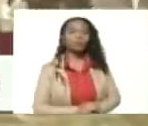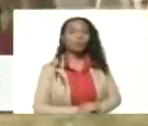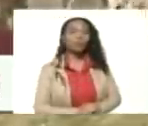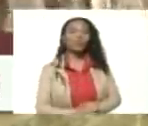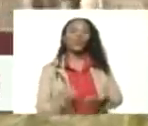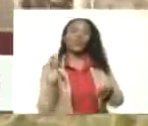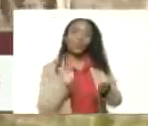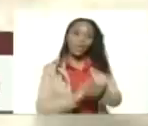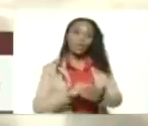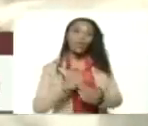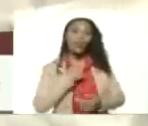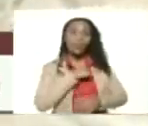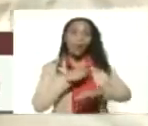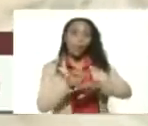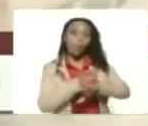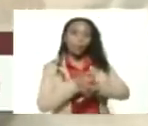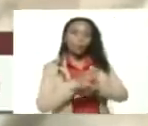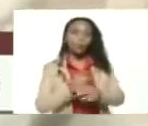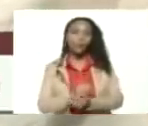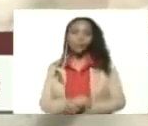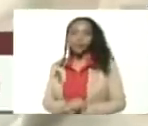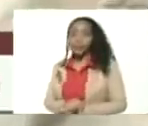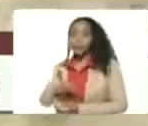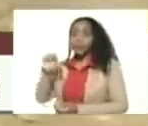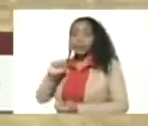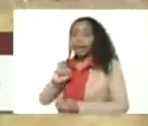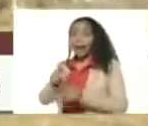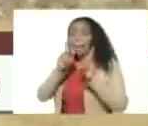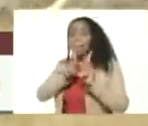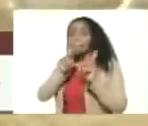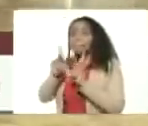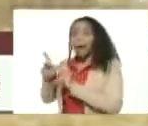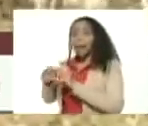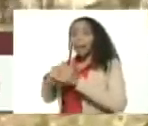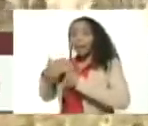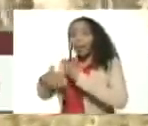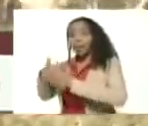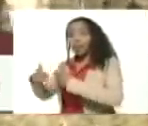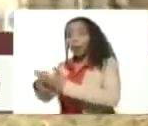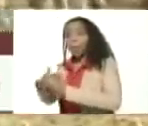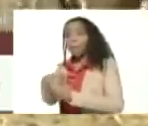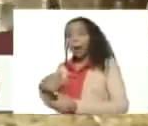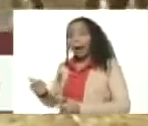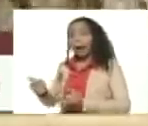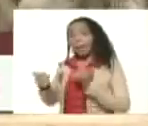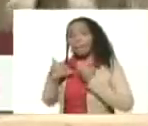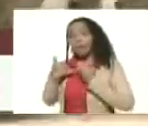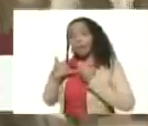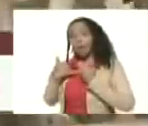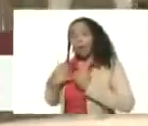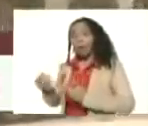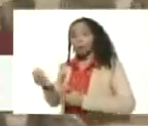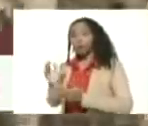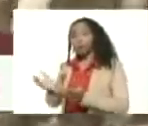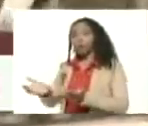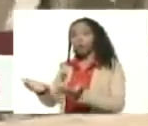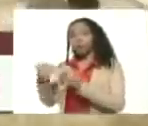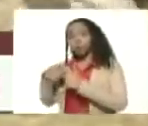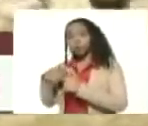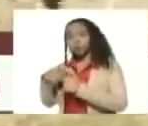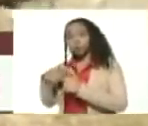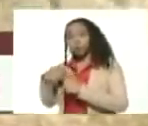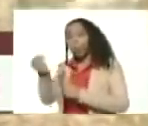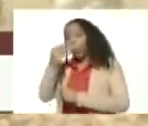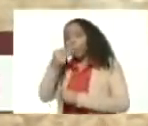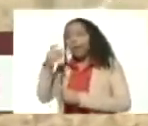Nuevamente con nuestra gobernadora. Así es, presidente, el plan de producción para el abastecimiento de proteínas a nuestro